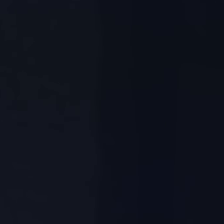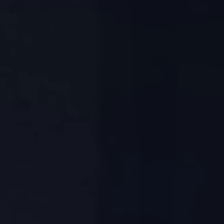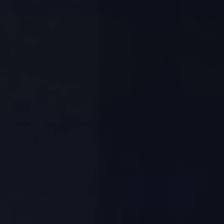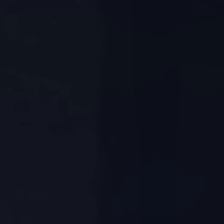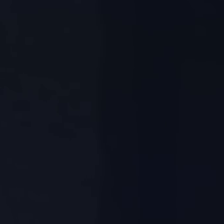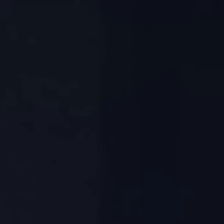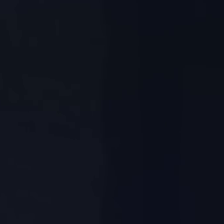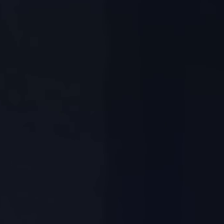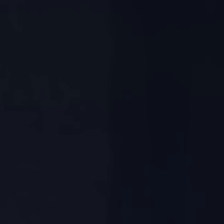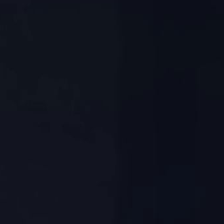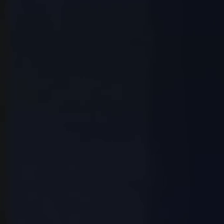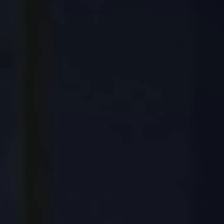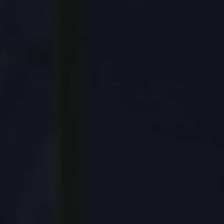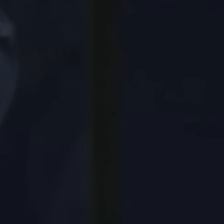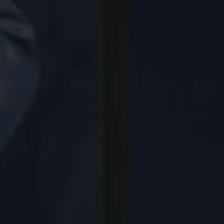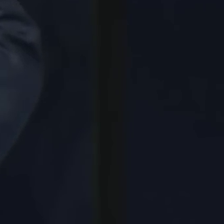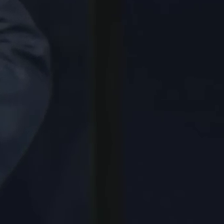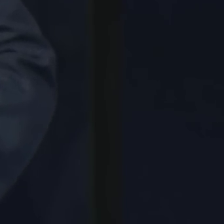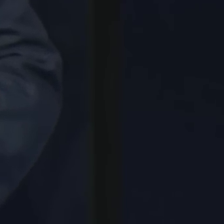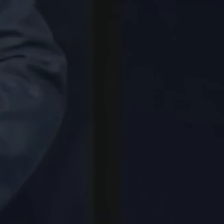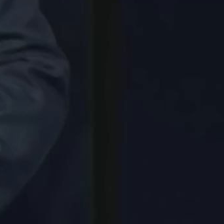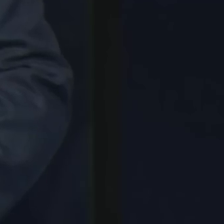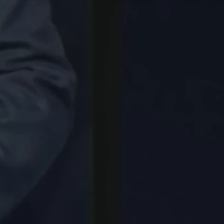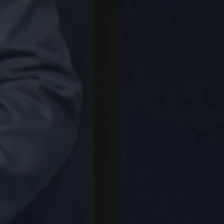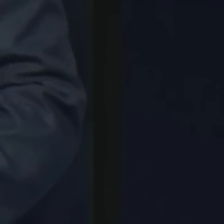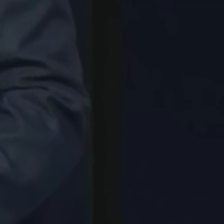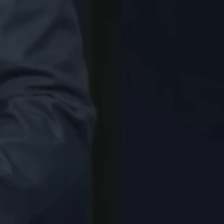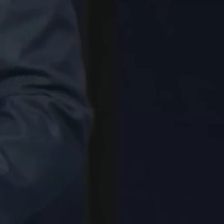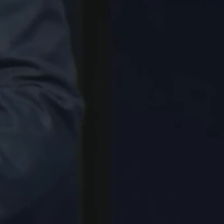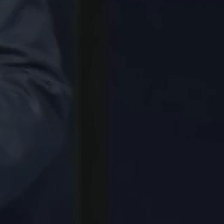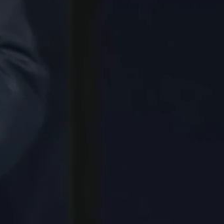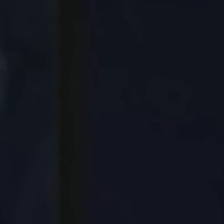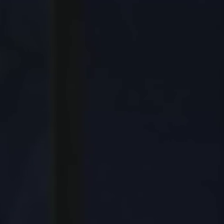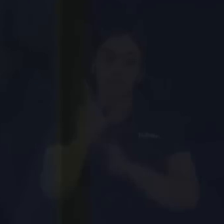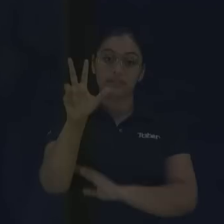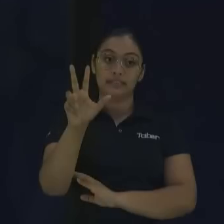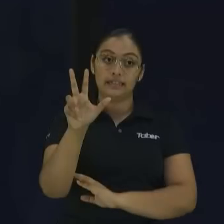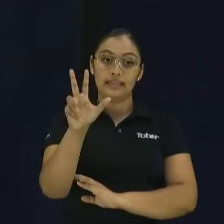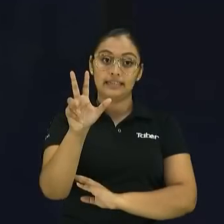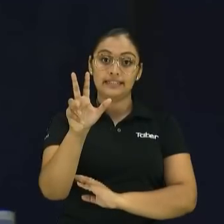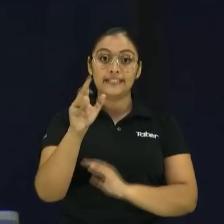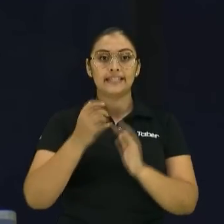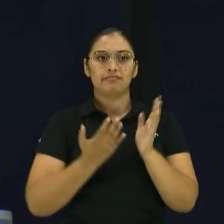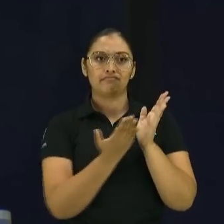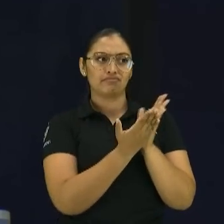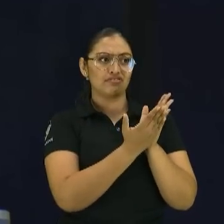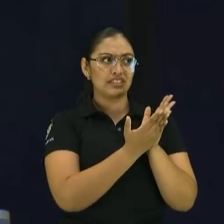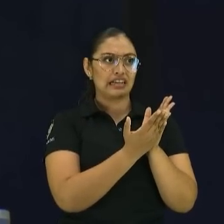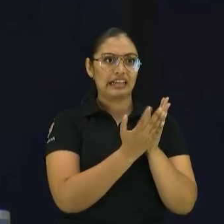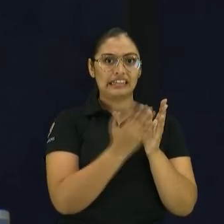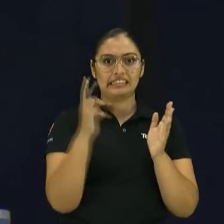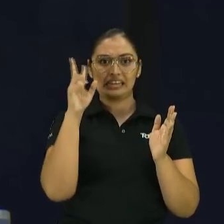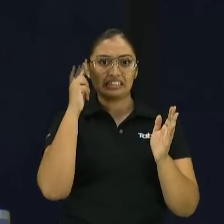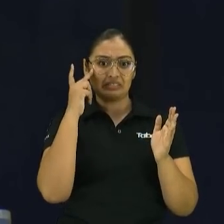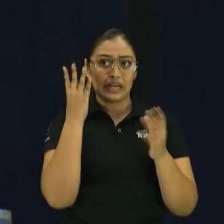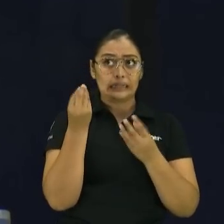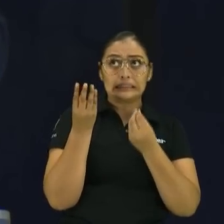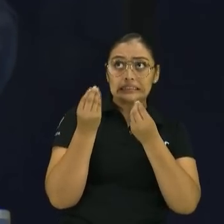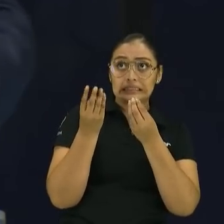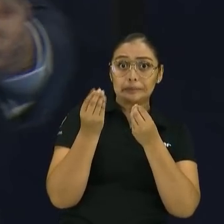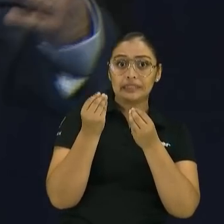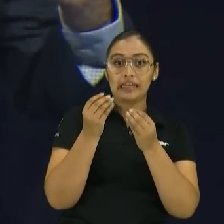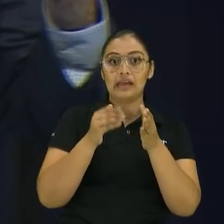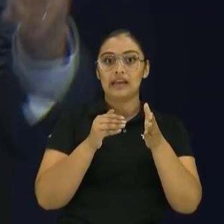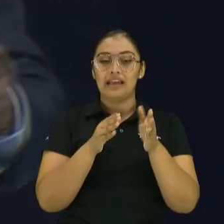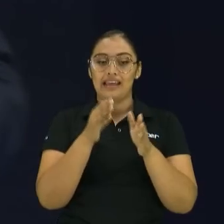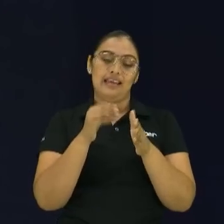bien en el capítulo número tres de Apocalipsis que no es un libro de terrorismo espiritual ni tampoco